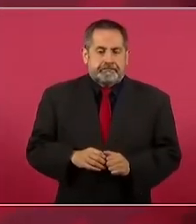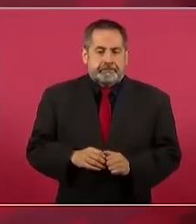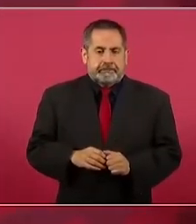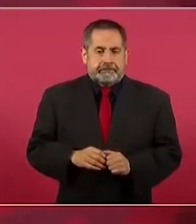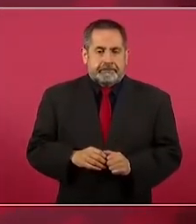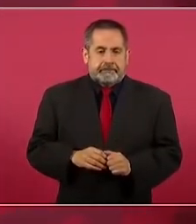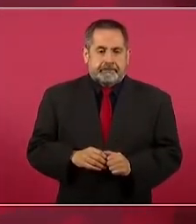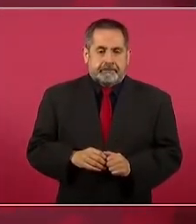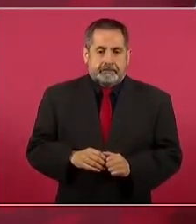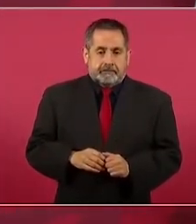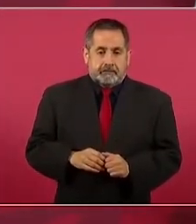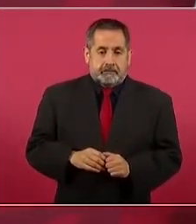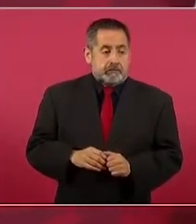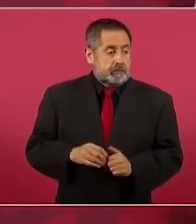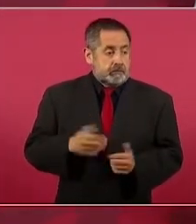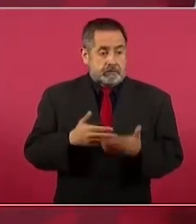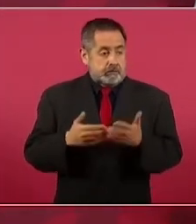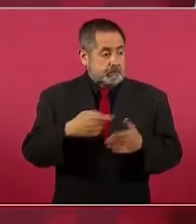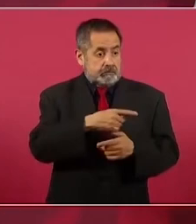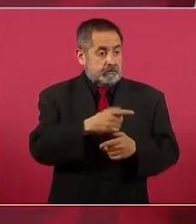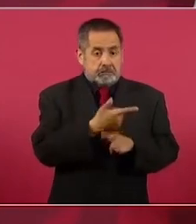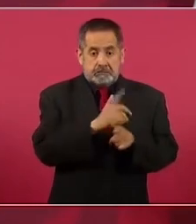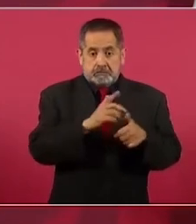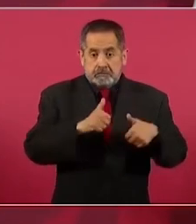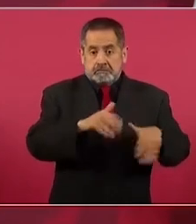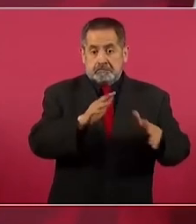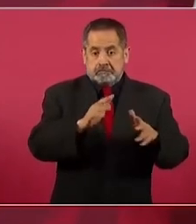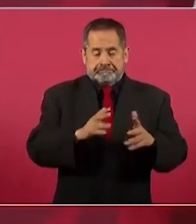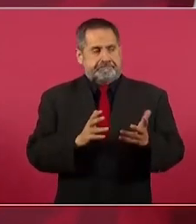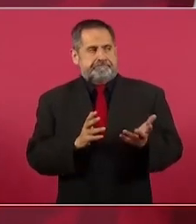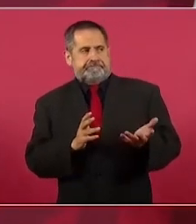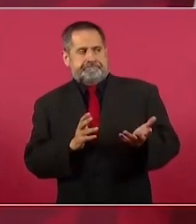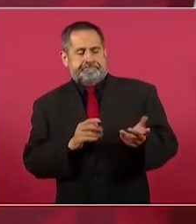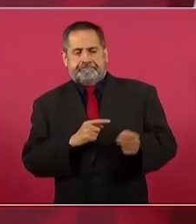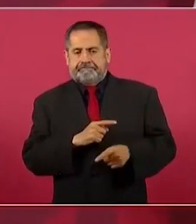Ahora está en libertad, viene